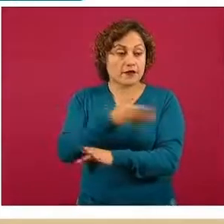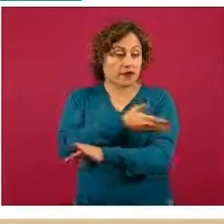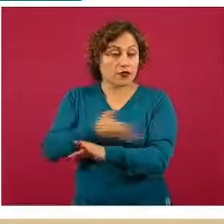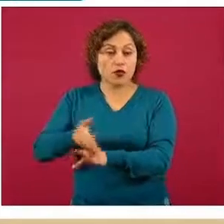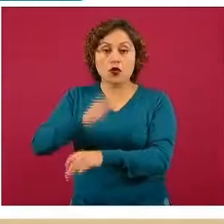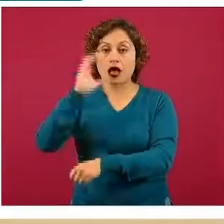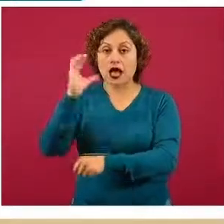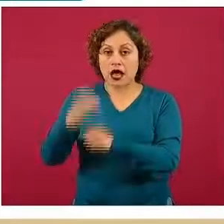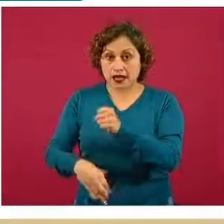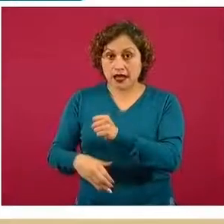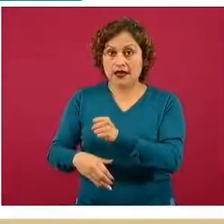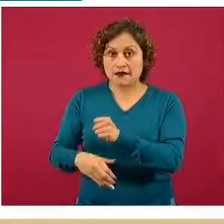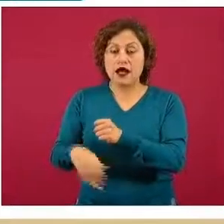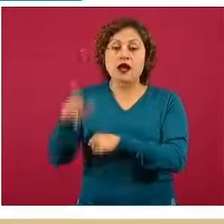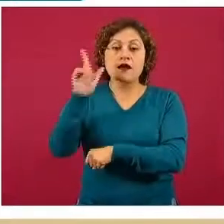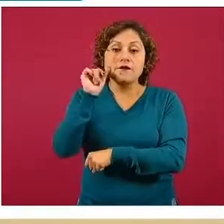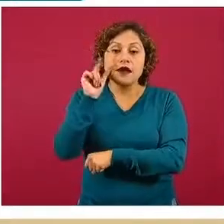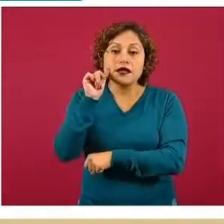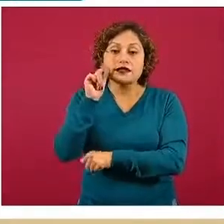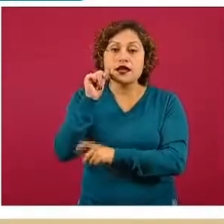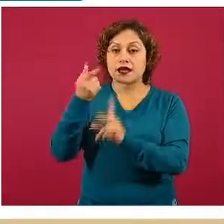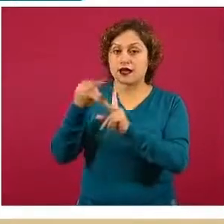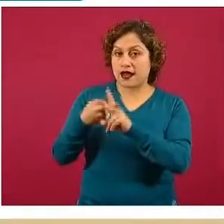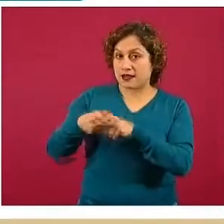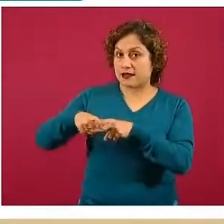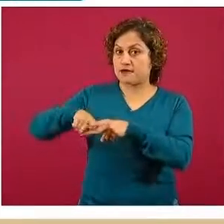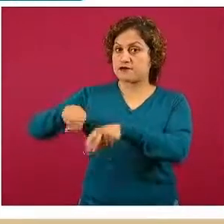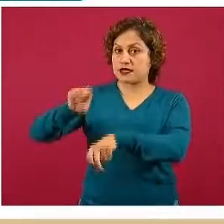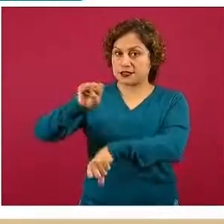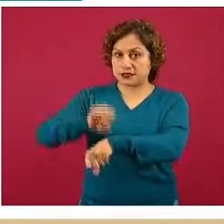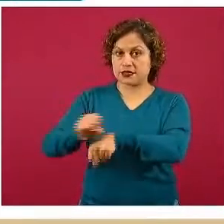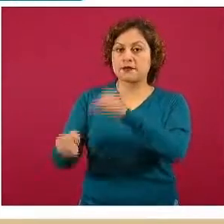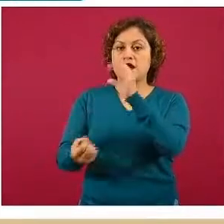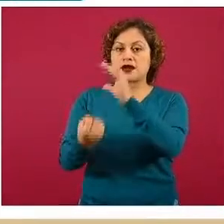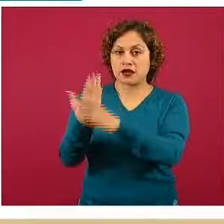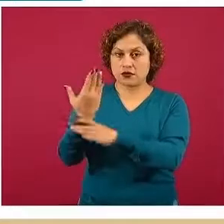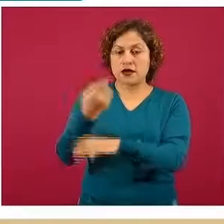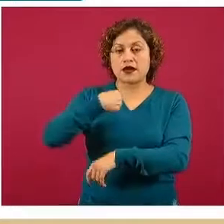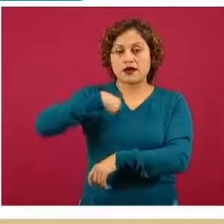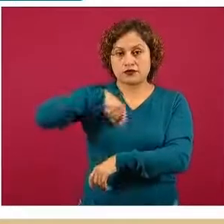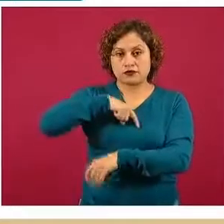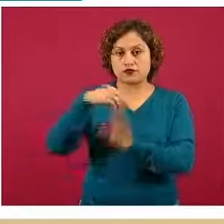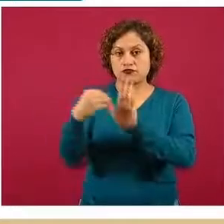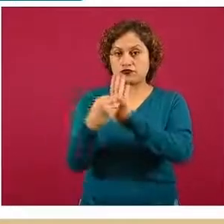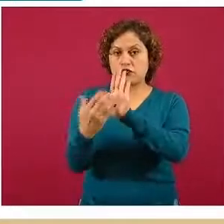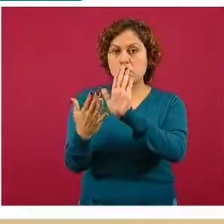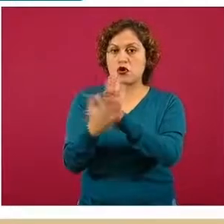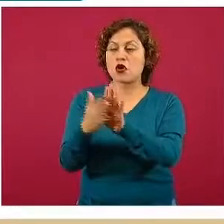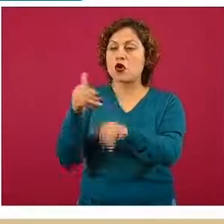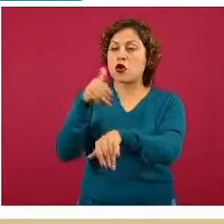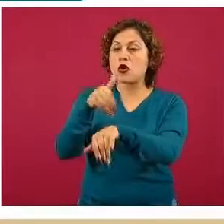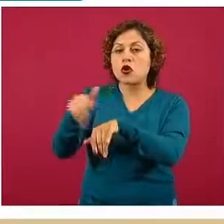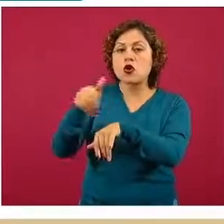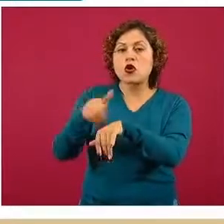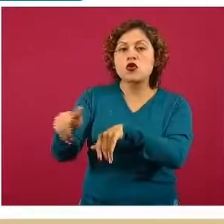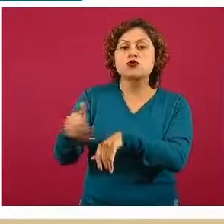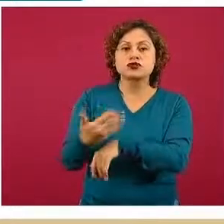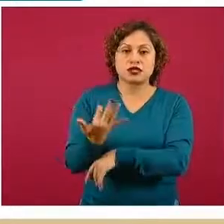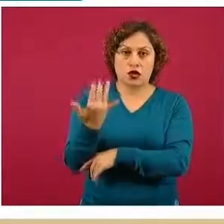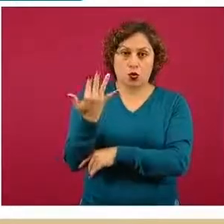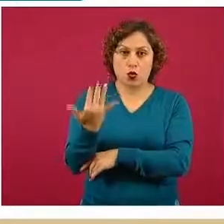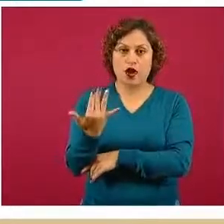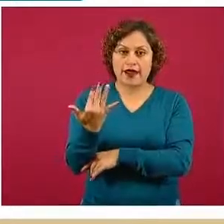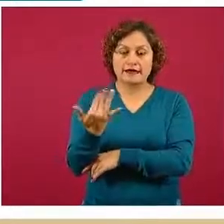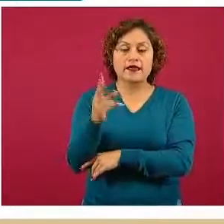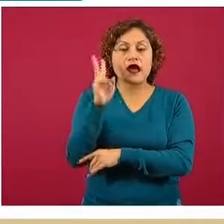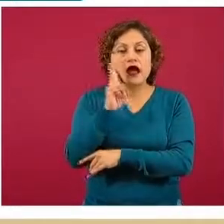la semana, mañana domingo, primer día de la semana, estaremos graficando la semana número 50, y entonces podremos